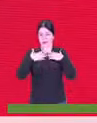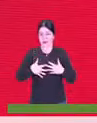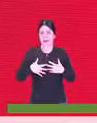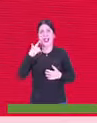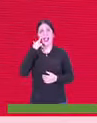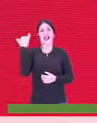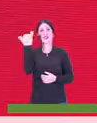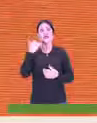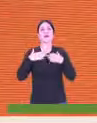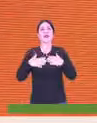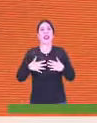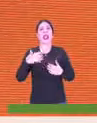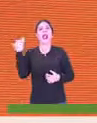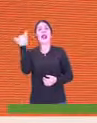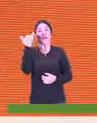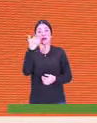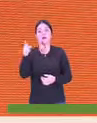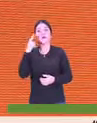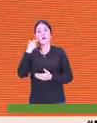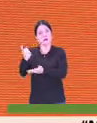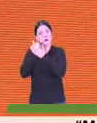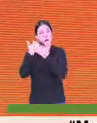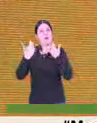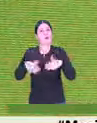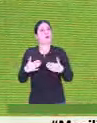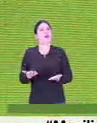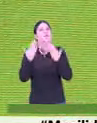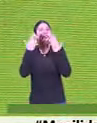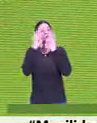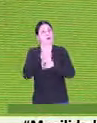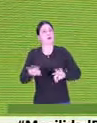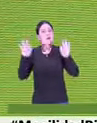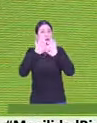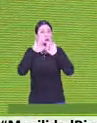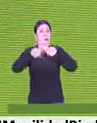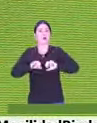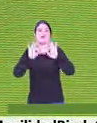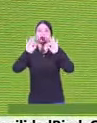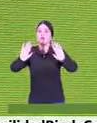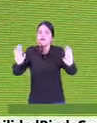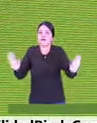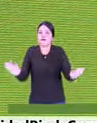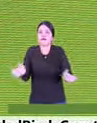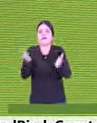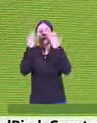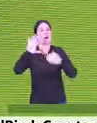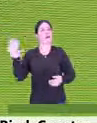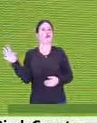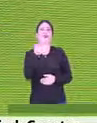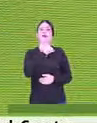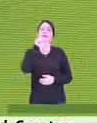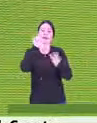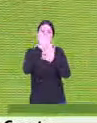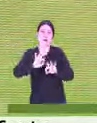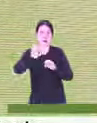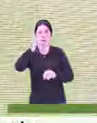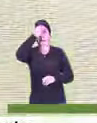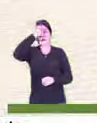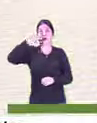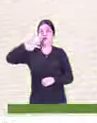en las calles, que nos están ayudando a garantizar precisamente que mejoremos. Con dos cosas principales, como siempre